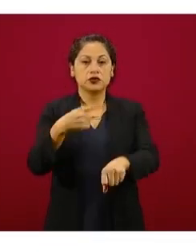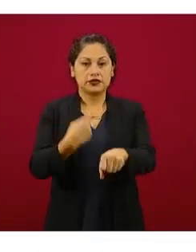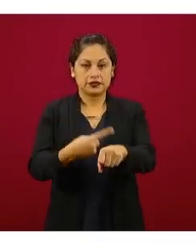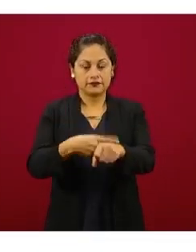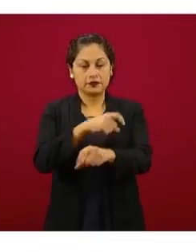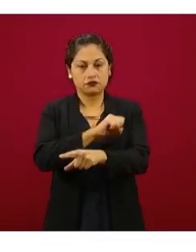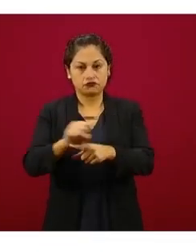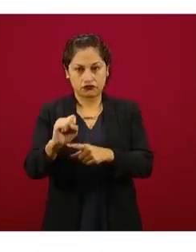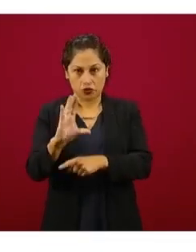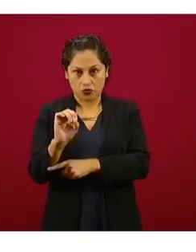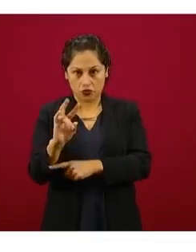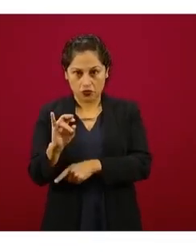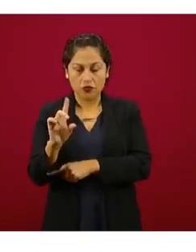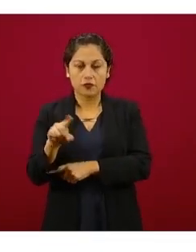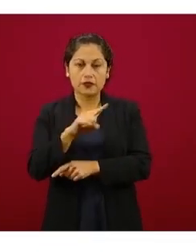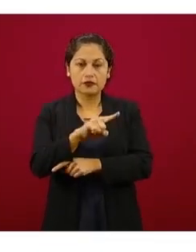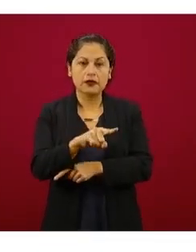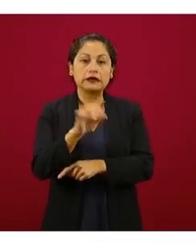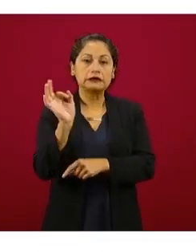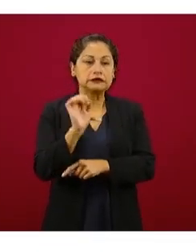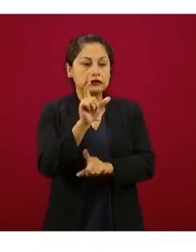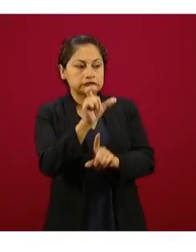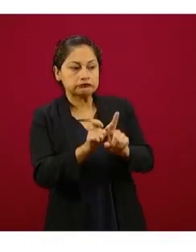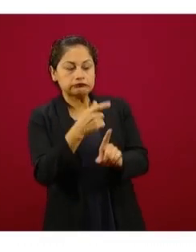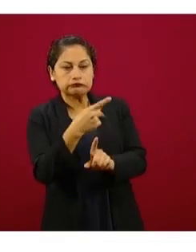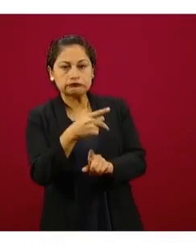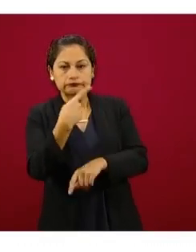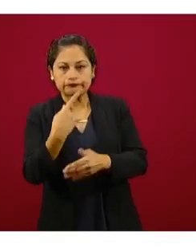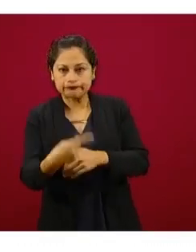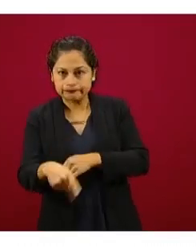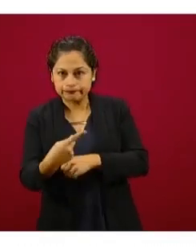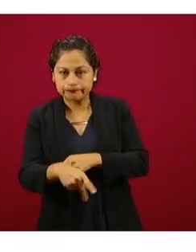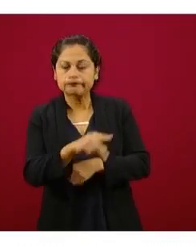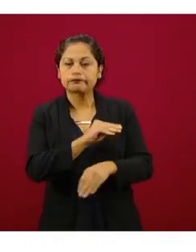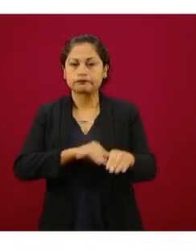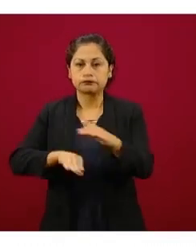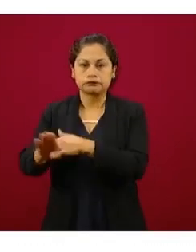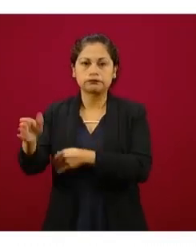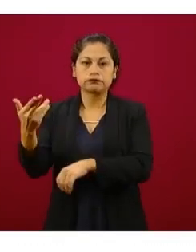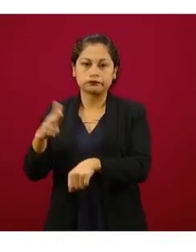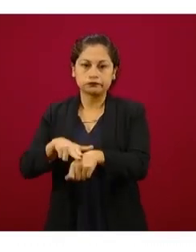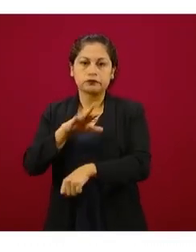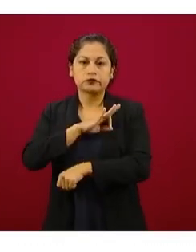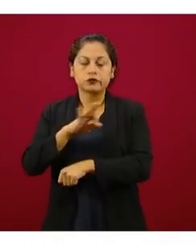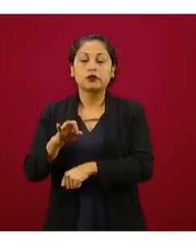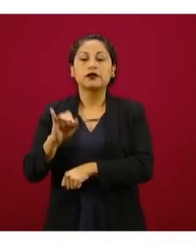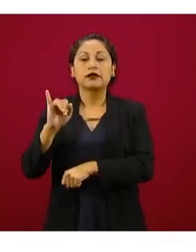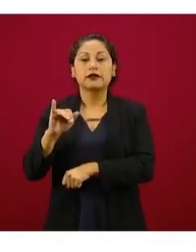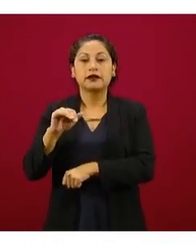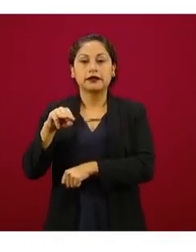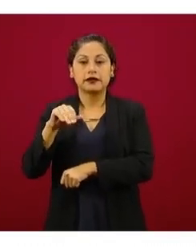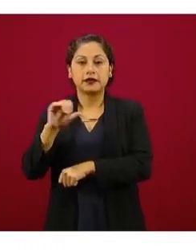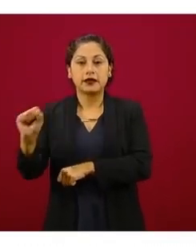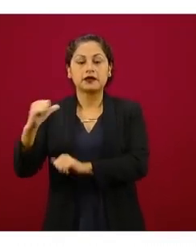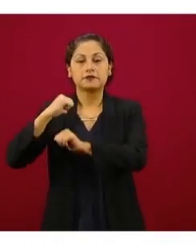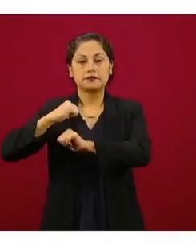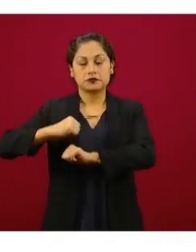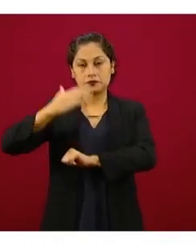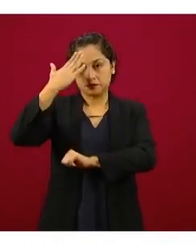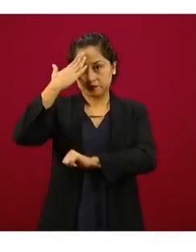leves o moderados que presentan un factor de riesgo, y nuevamente es el Instituto Mexicano del Seguro Social la autoridad